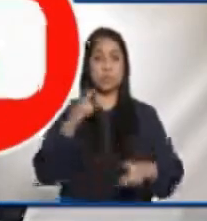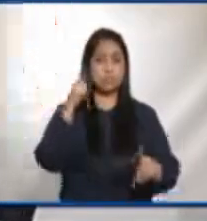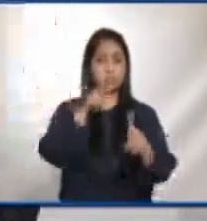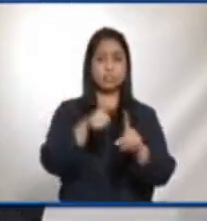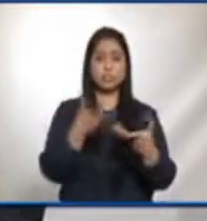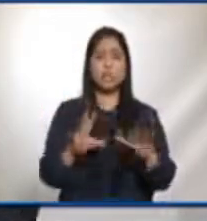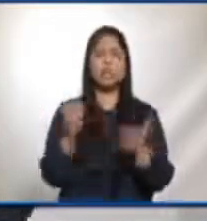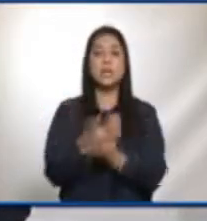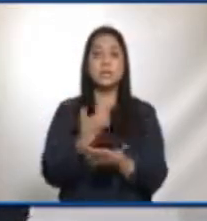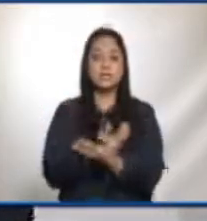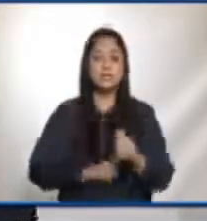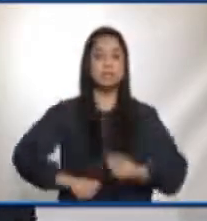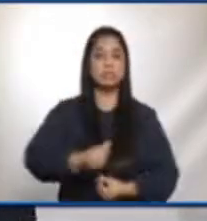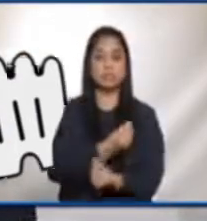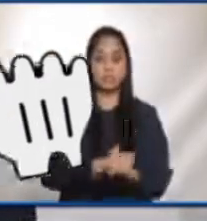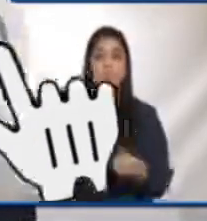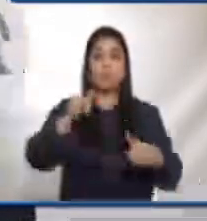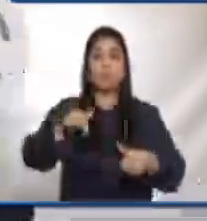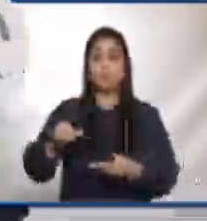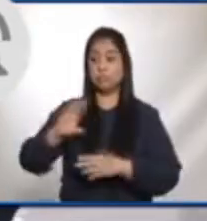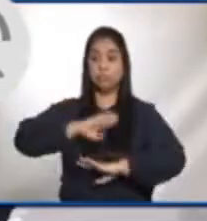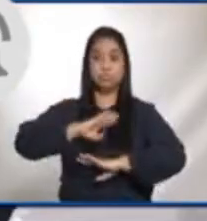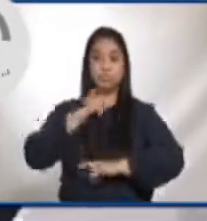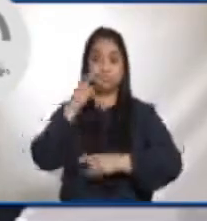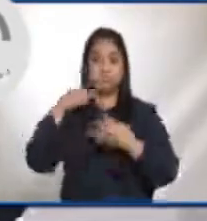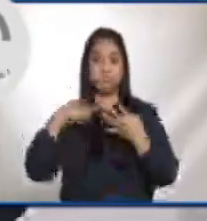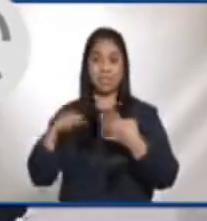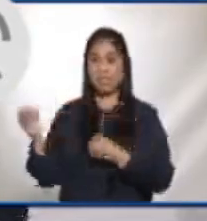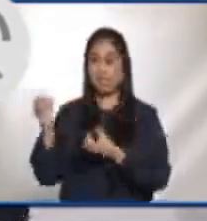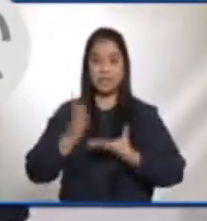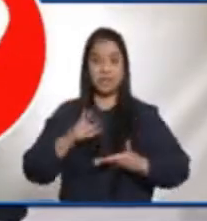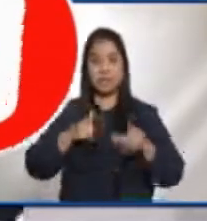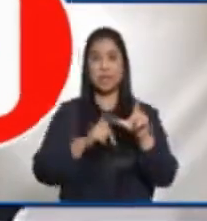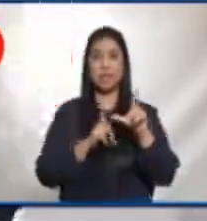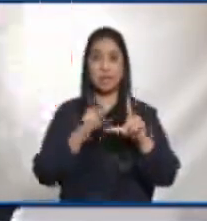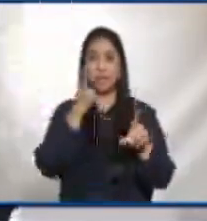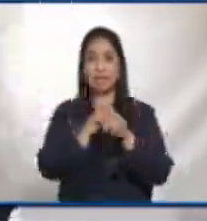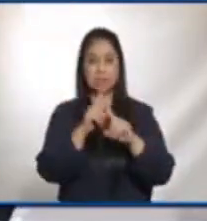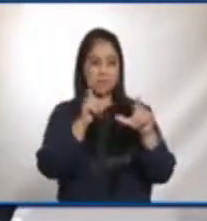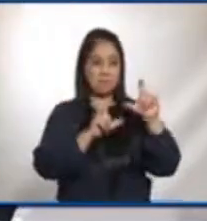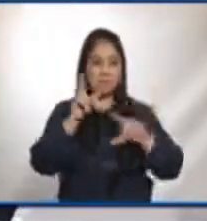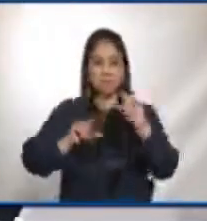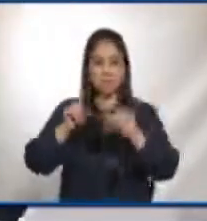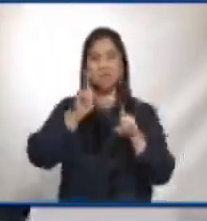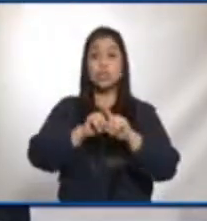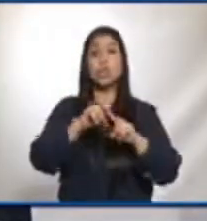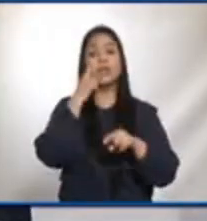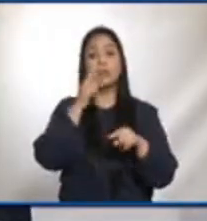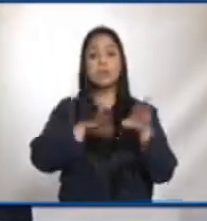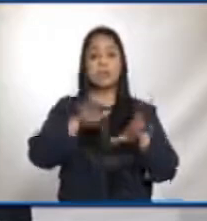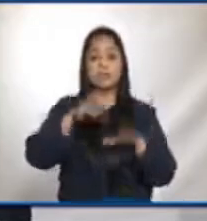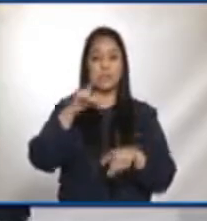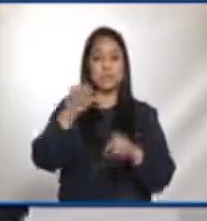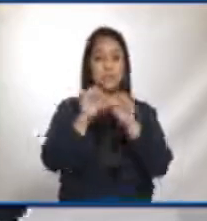reactivación económica. Estos suministros que vemos hoy acá del Laboratorio de Medición y Calibración del Sistema Nacional de